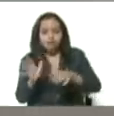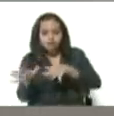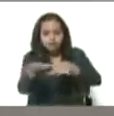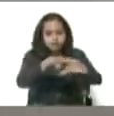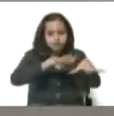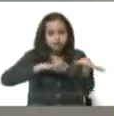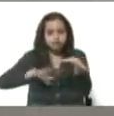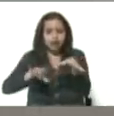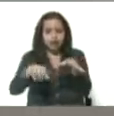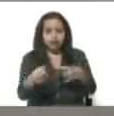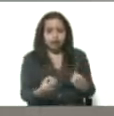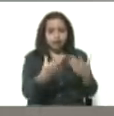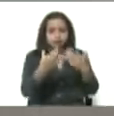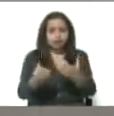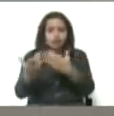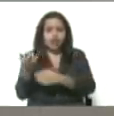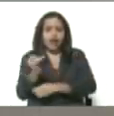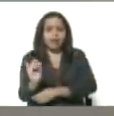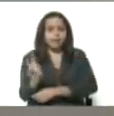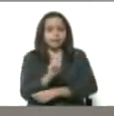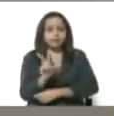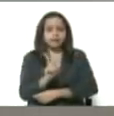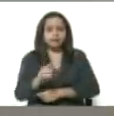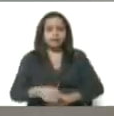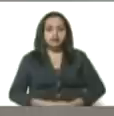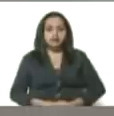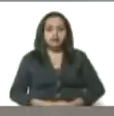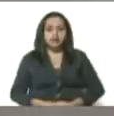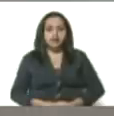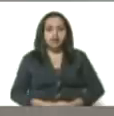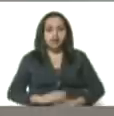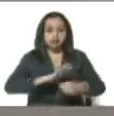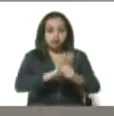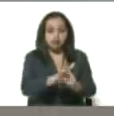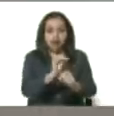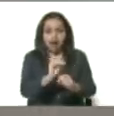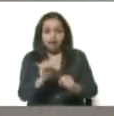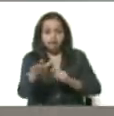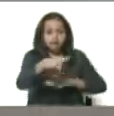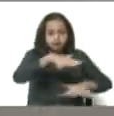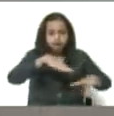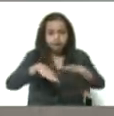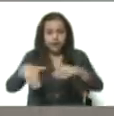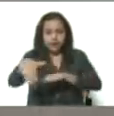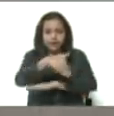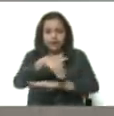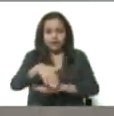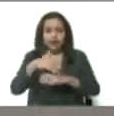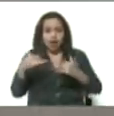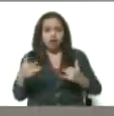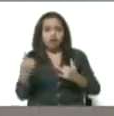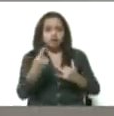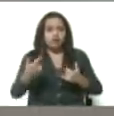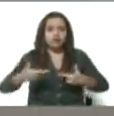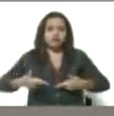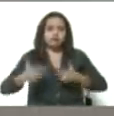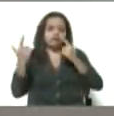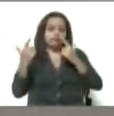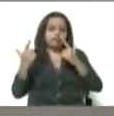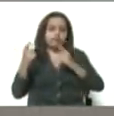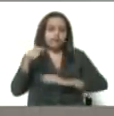este brote que está viviendo Venezuela, el virus está circulando en la calle y lo único que necesita para este virus